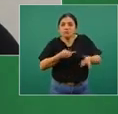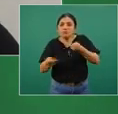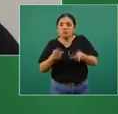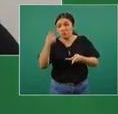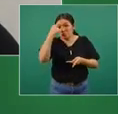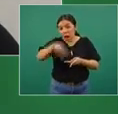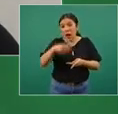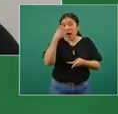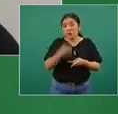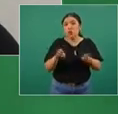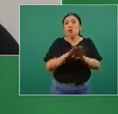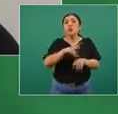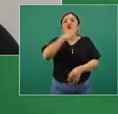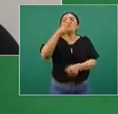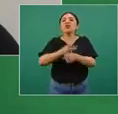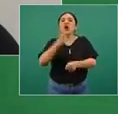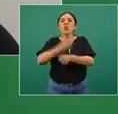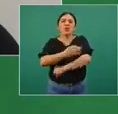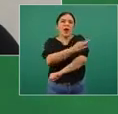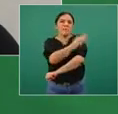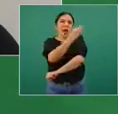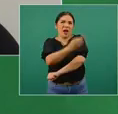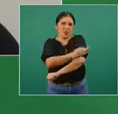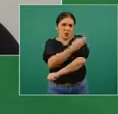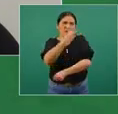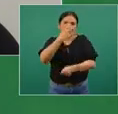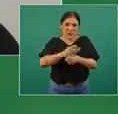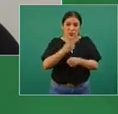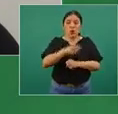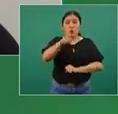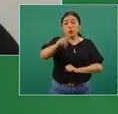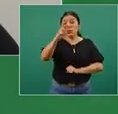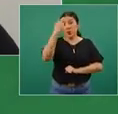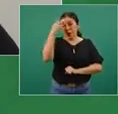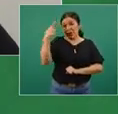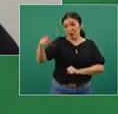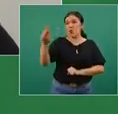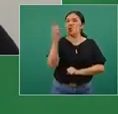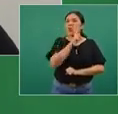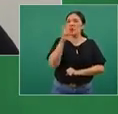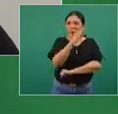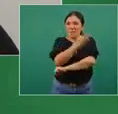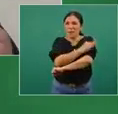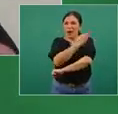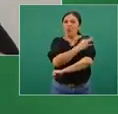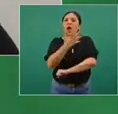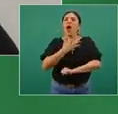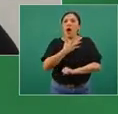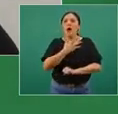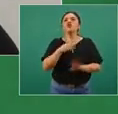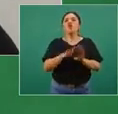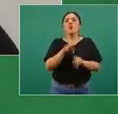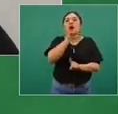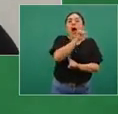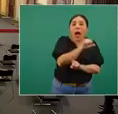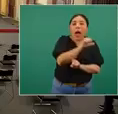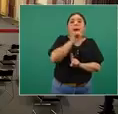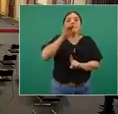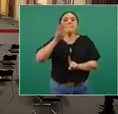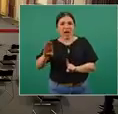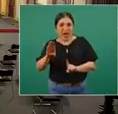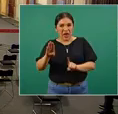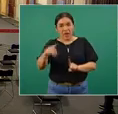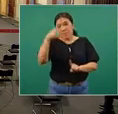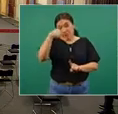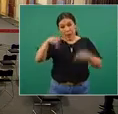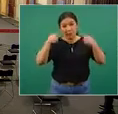son para efectos de segundas dosis, recordando que la vacuna Sputnik tiene, digamos, un componente A y un componente B. A